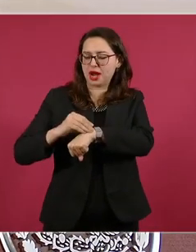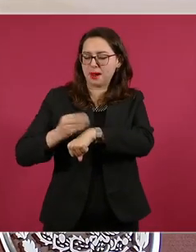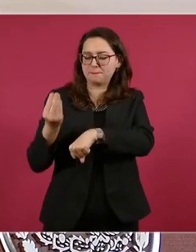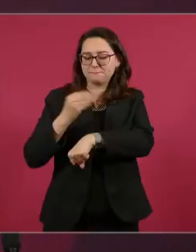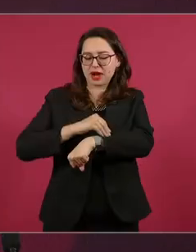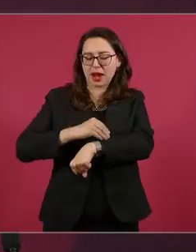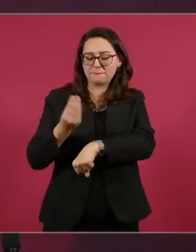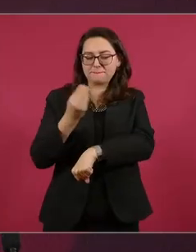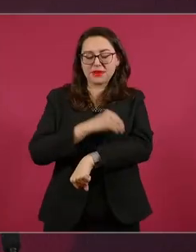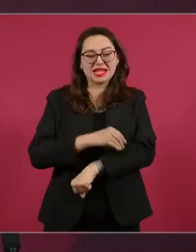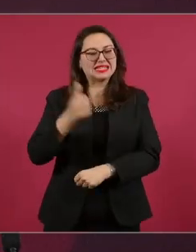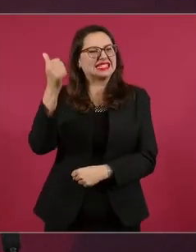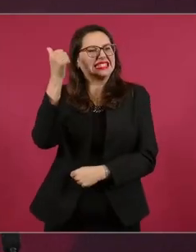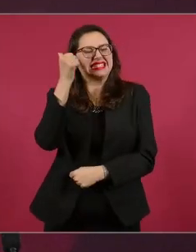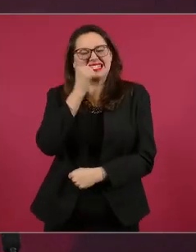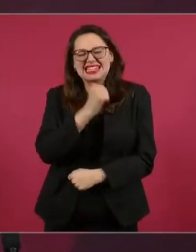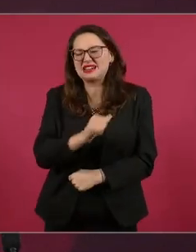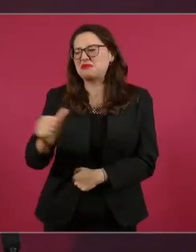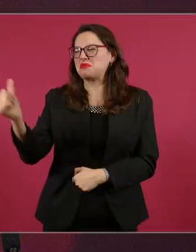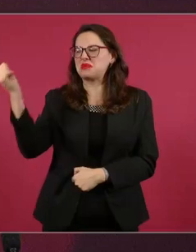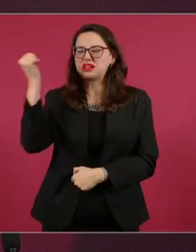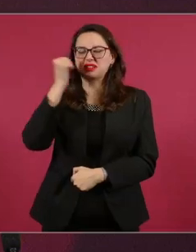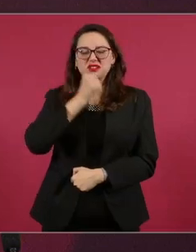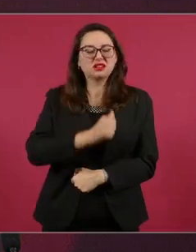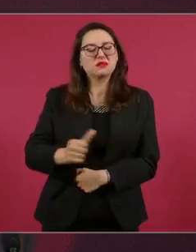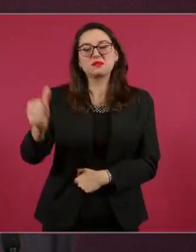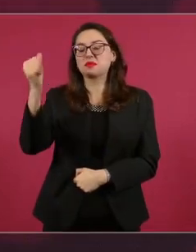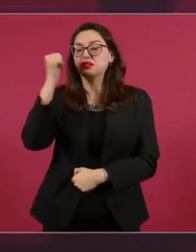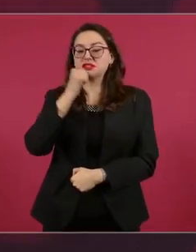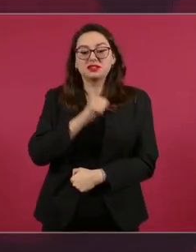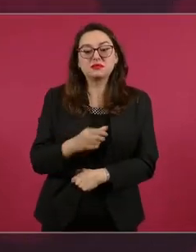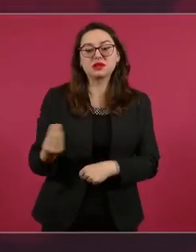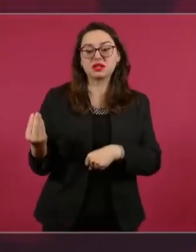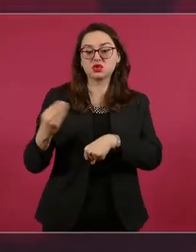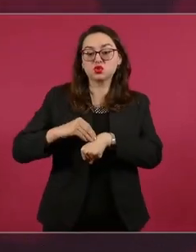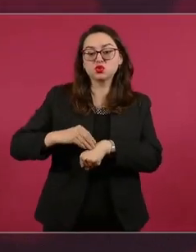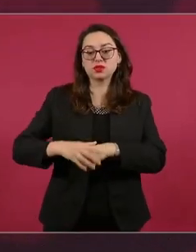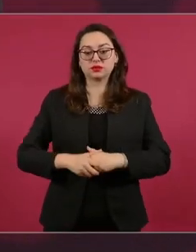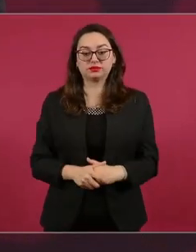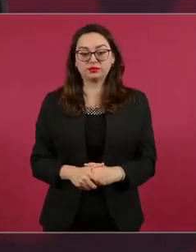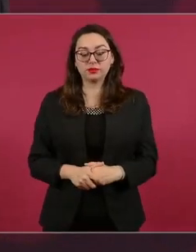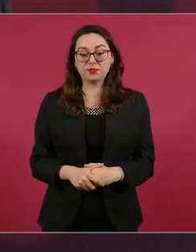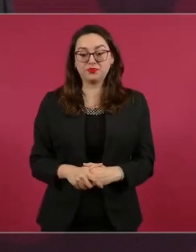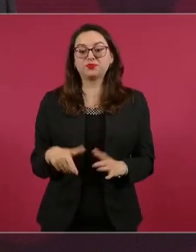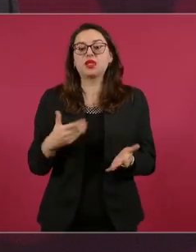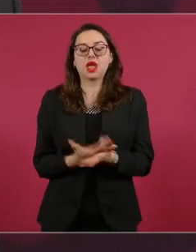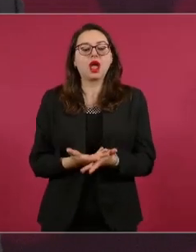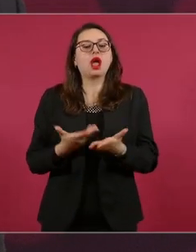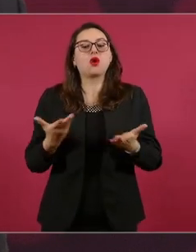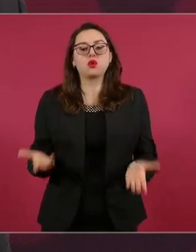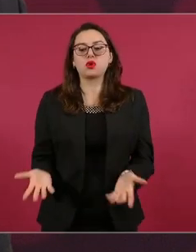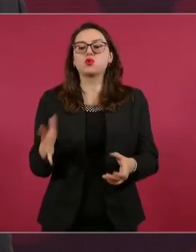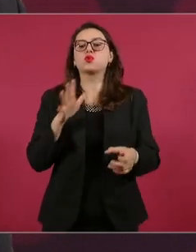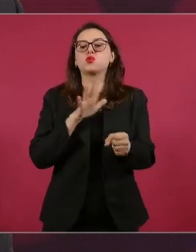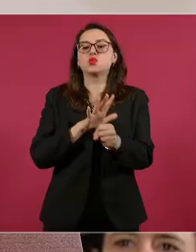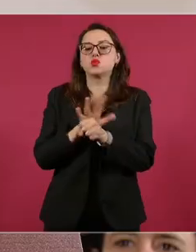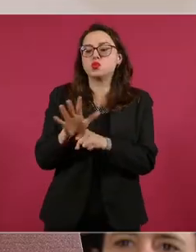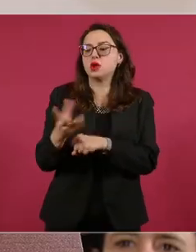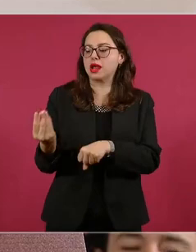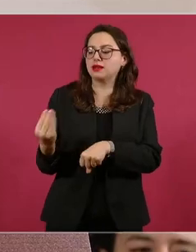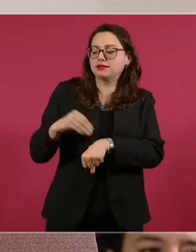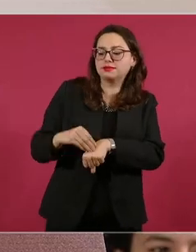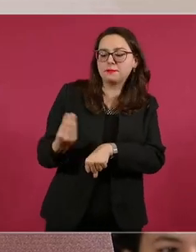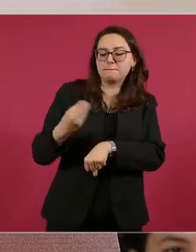siempre hay un pretexto. Ahora la excusa para que no haya